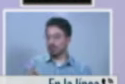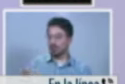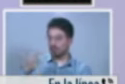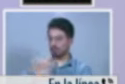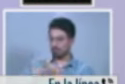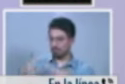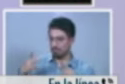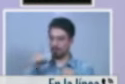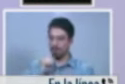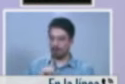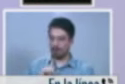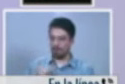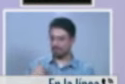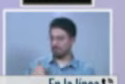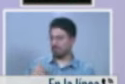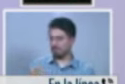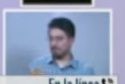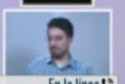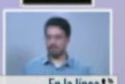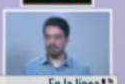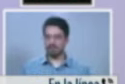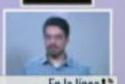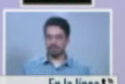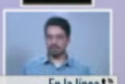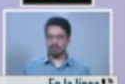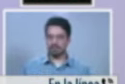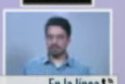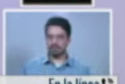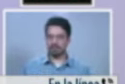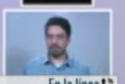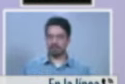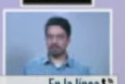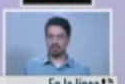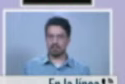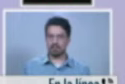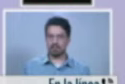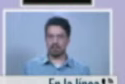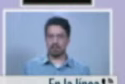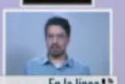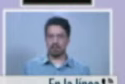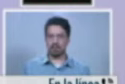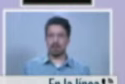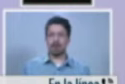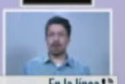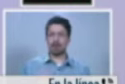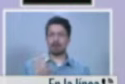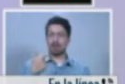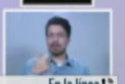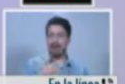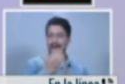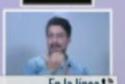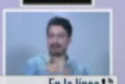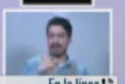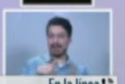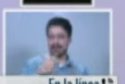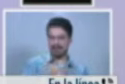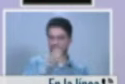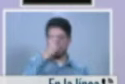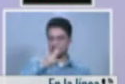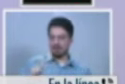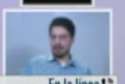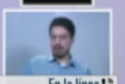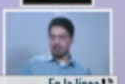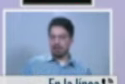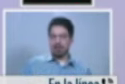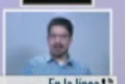para aquellas personas, aquellos ciudadanos que todavía no tienen definido su voto, los debates pueden ser un elemento importante, sí, para considerar estos elementos. Y cuando son de